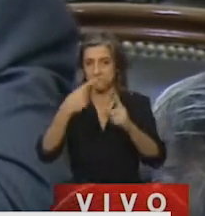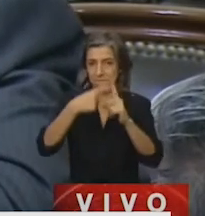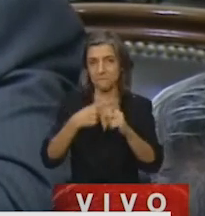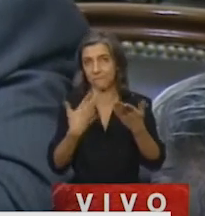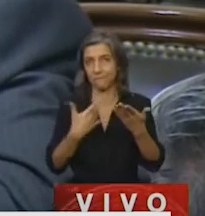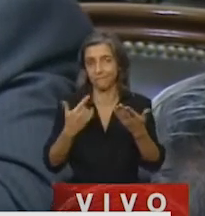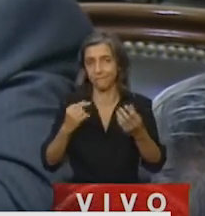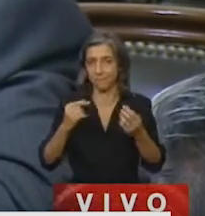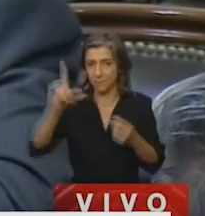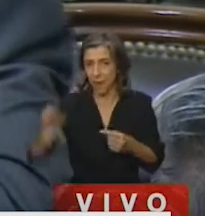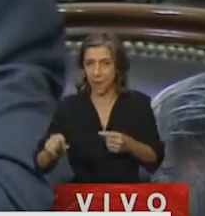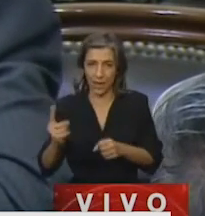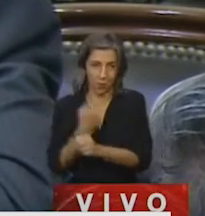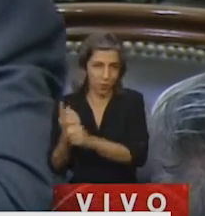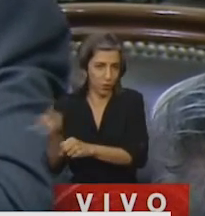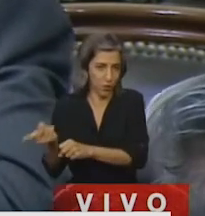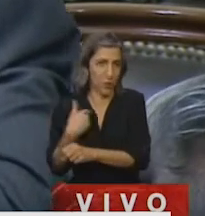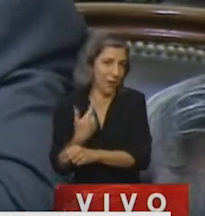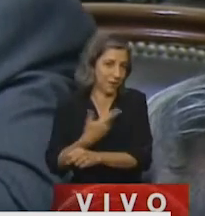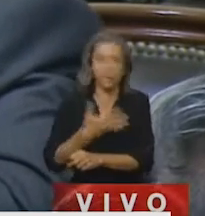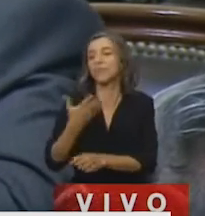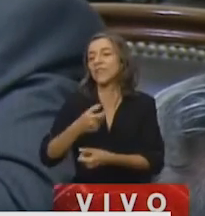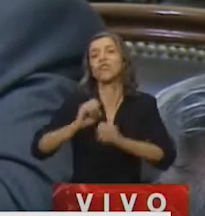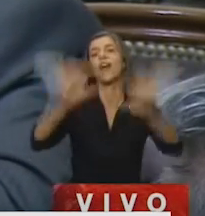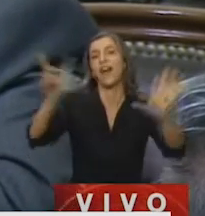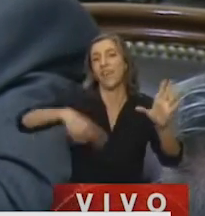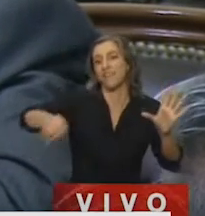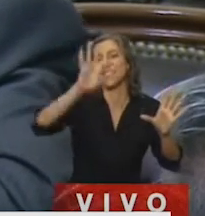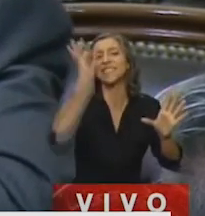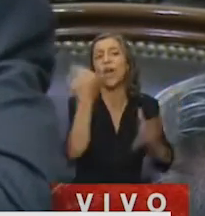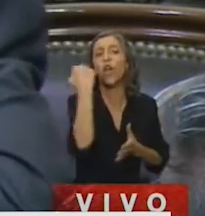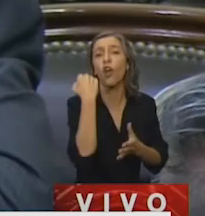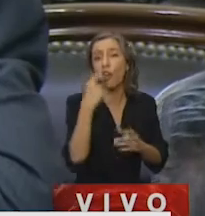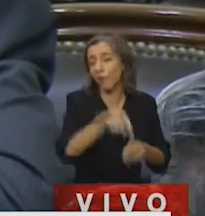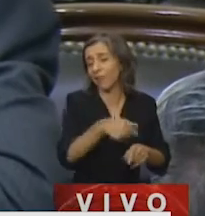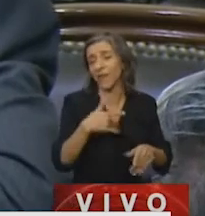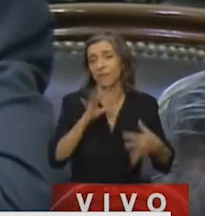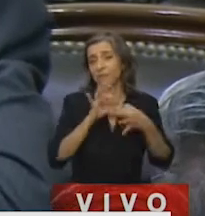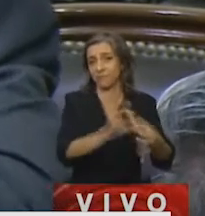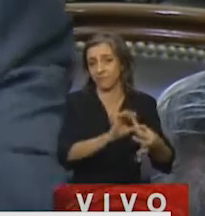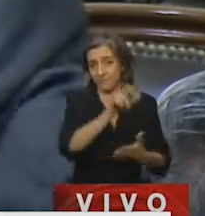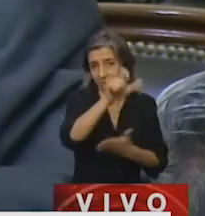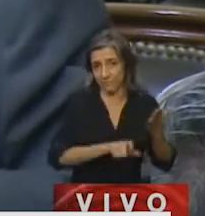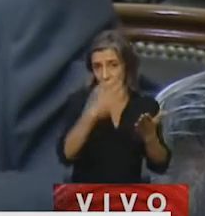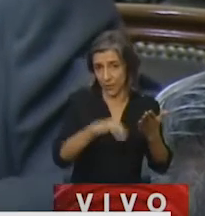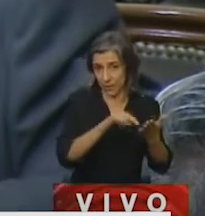más barato. Queda claro que la boleta única en ese sentido representa económica y ambientalmente una